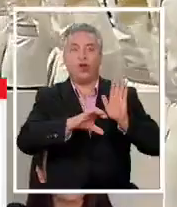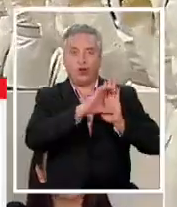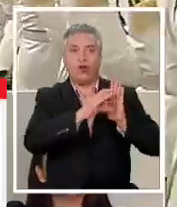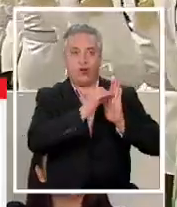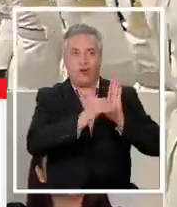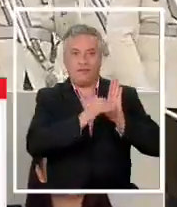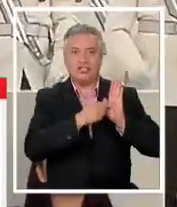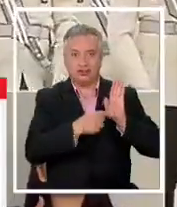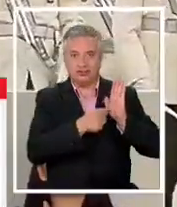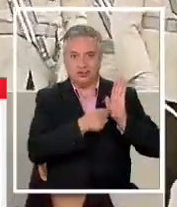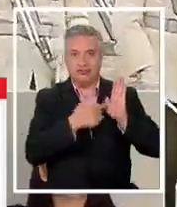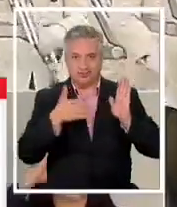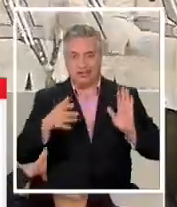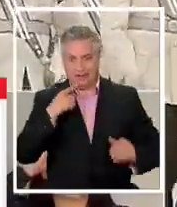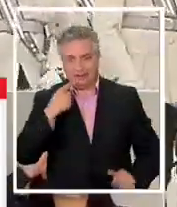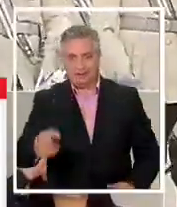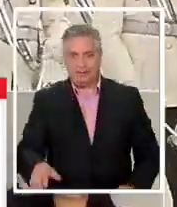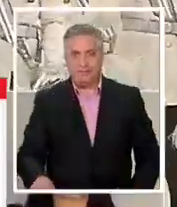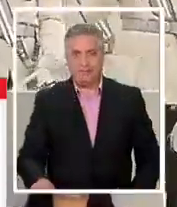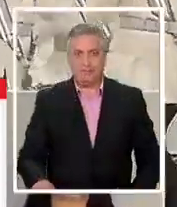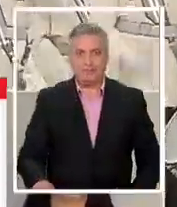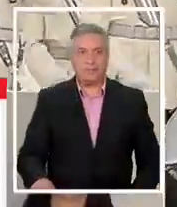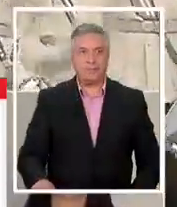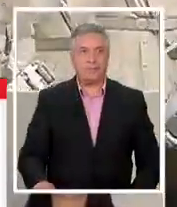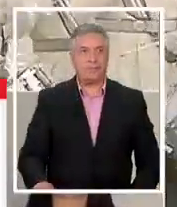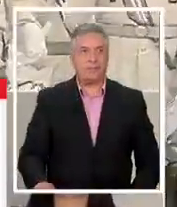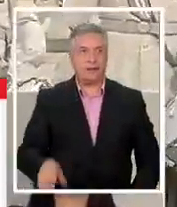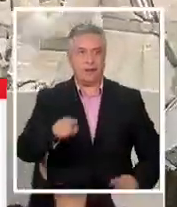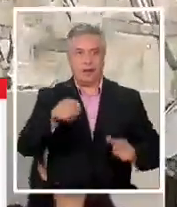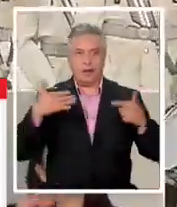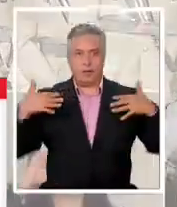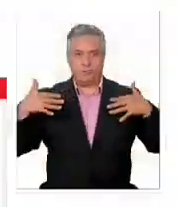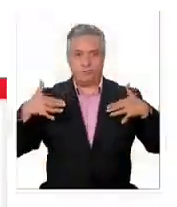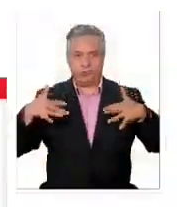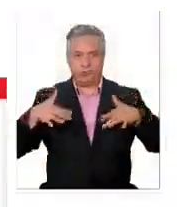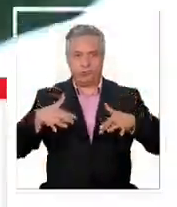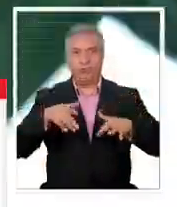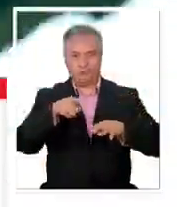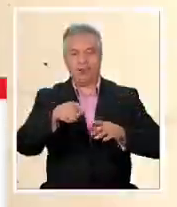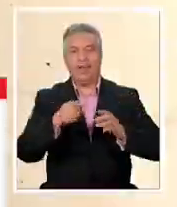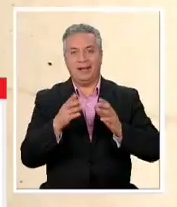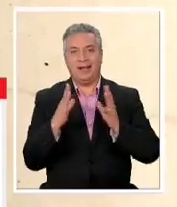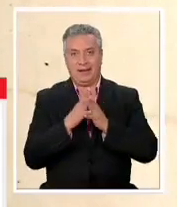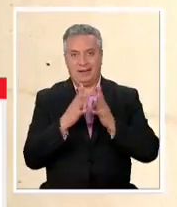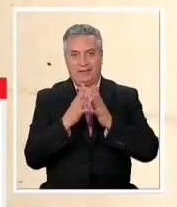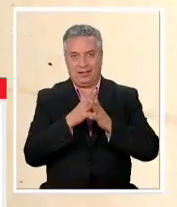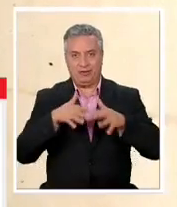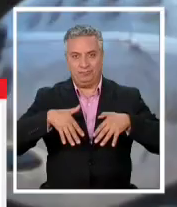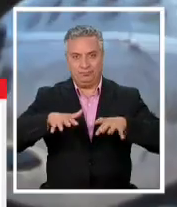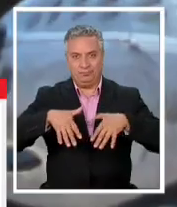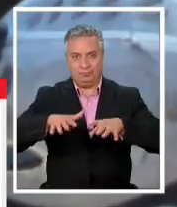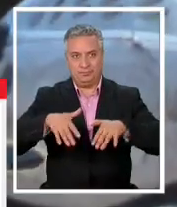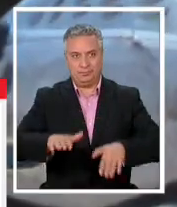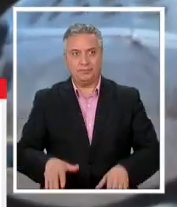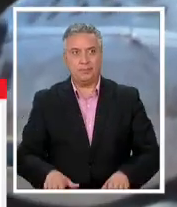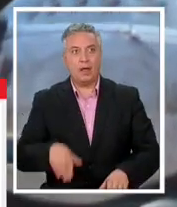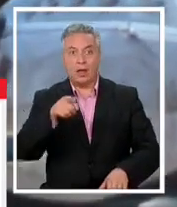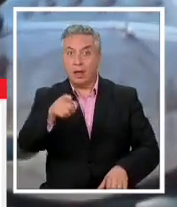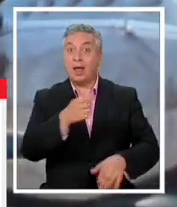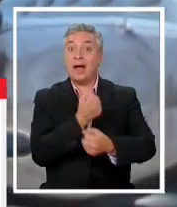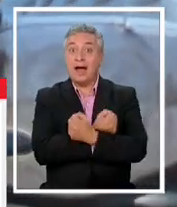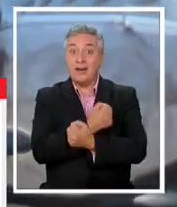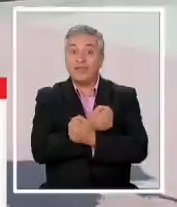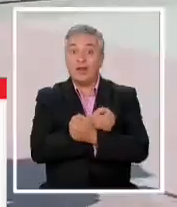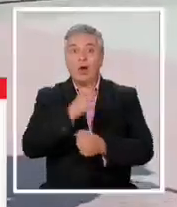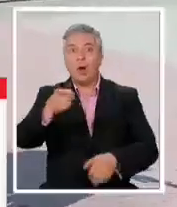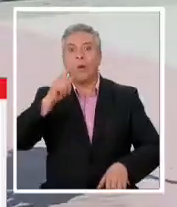la Escuela de Carabineros del general Carlos Ibáñez del Campo. Si se aprueba el borrador de una nueva constitución, Carabineros pasaría